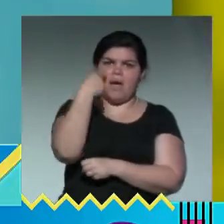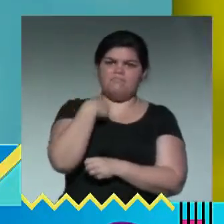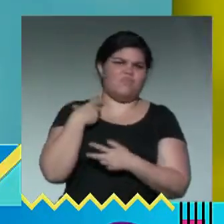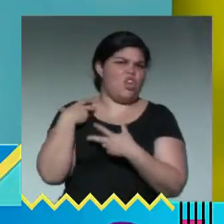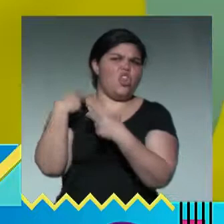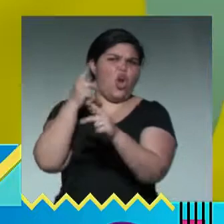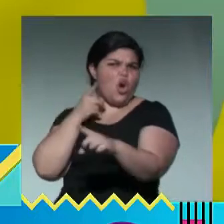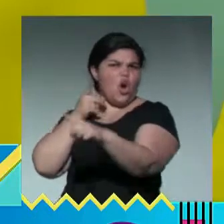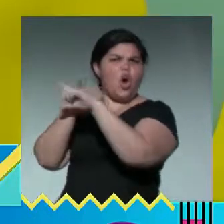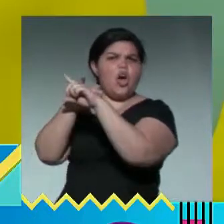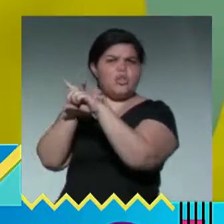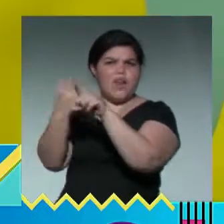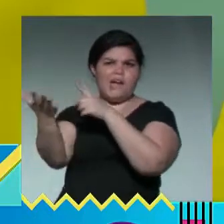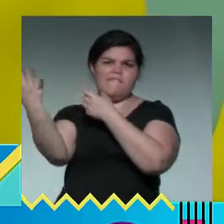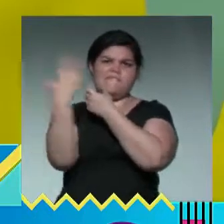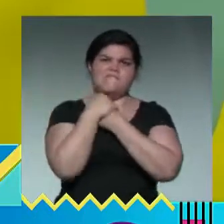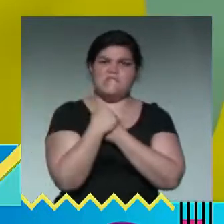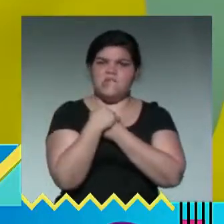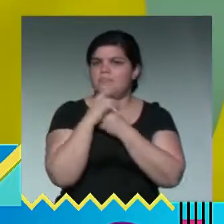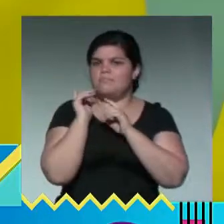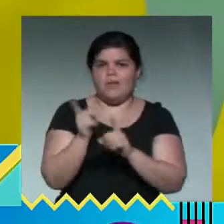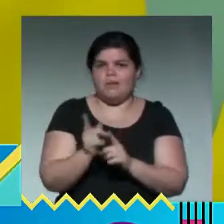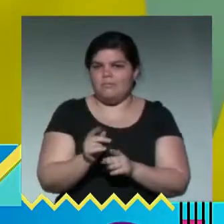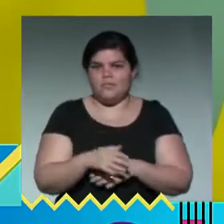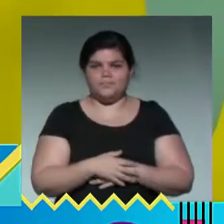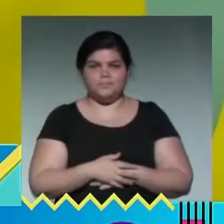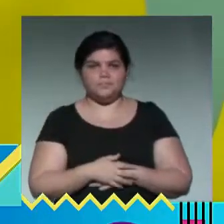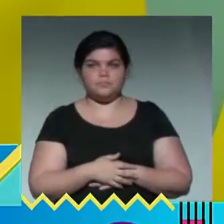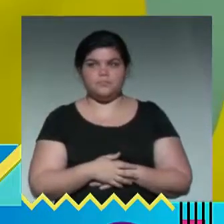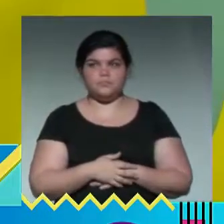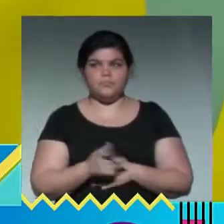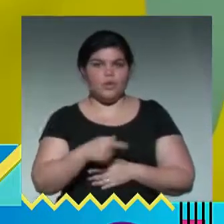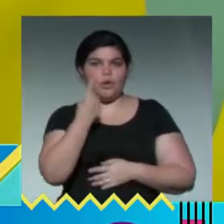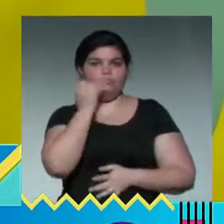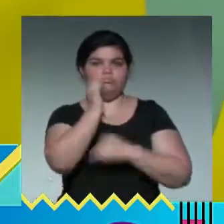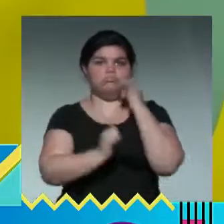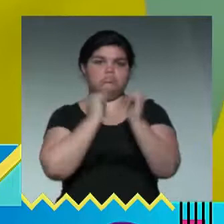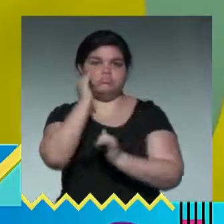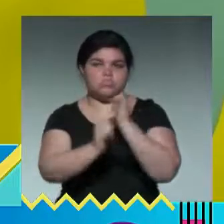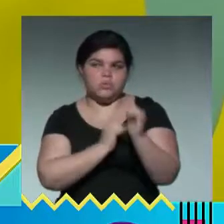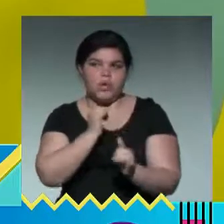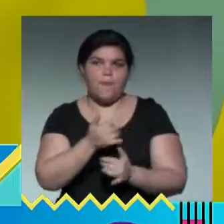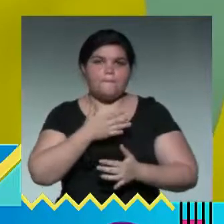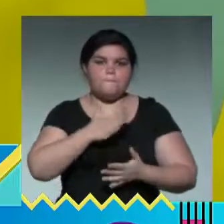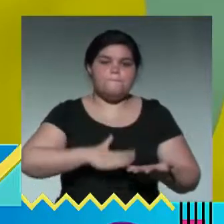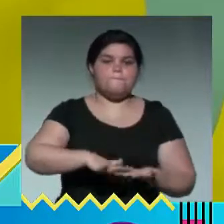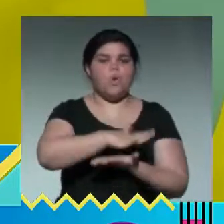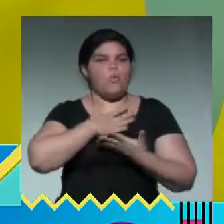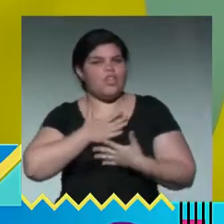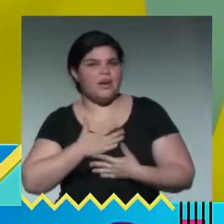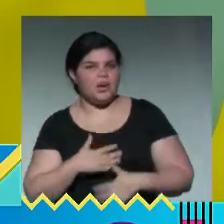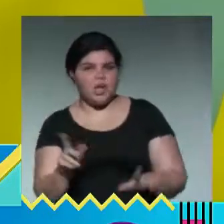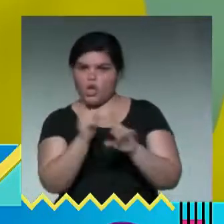los sojuzgó a sangre y fuego. No estamos hablando de pueblos tranquilos, eran pueblos